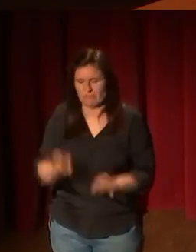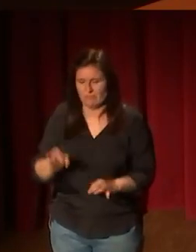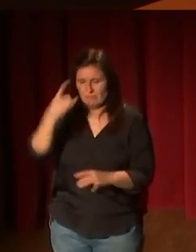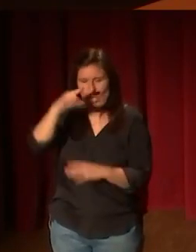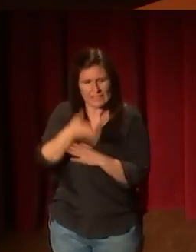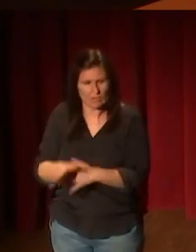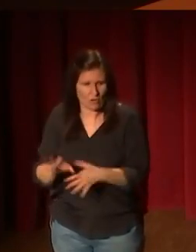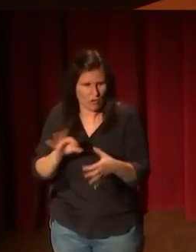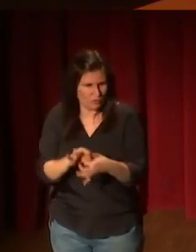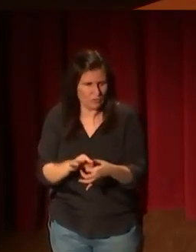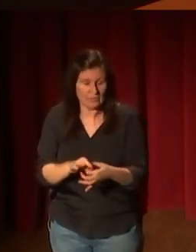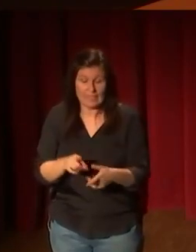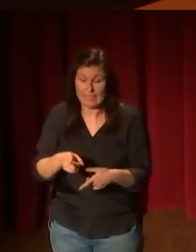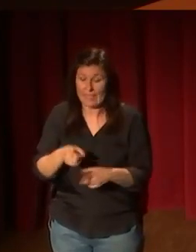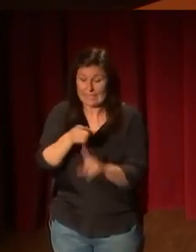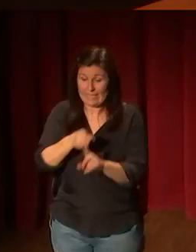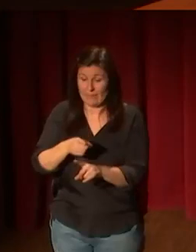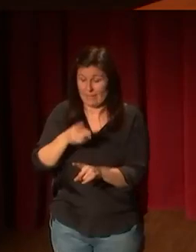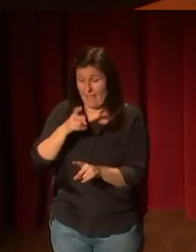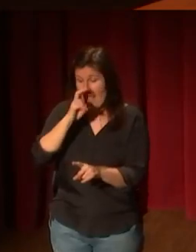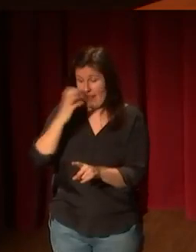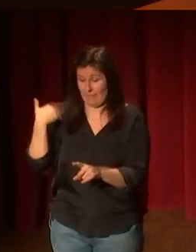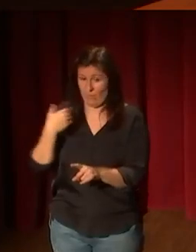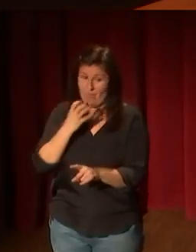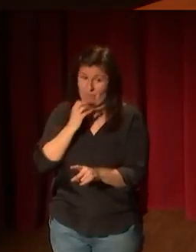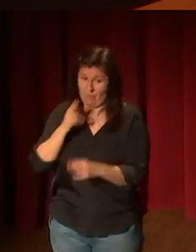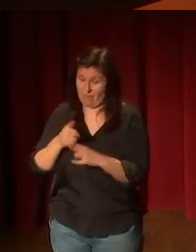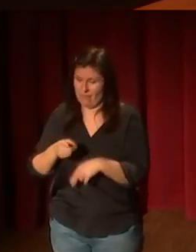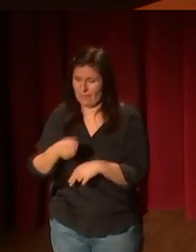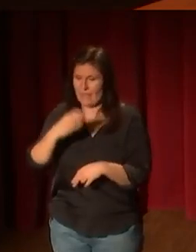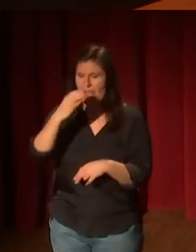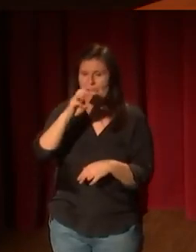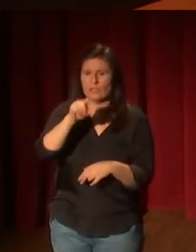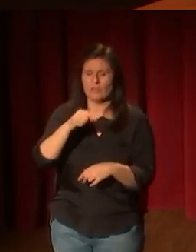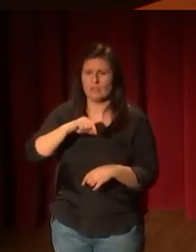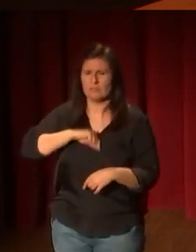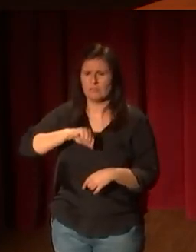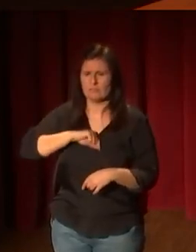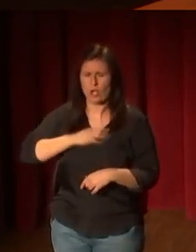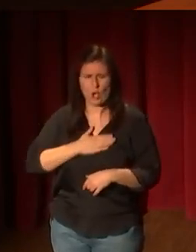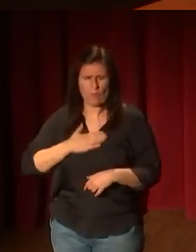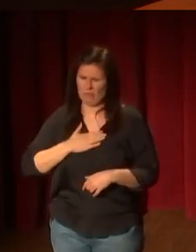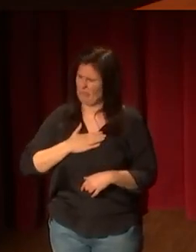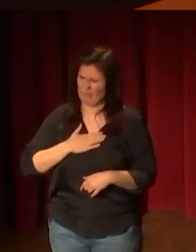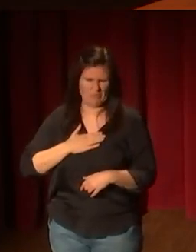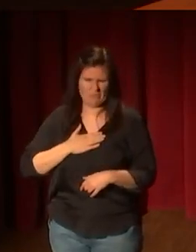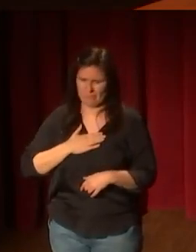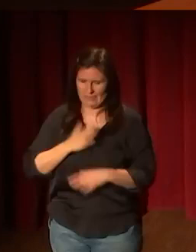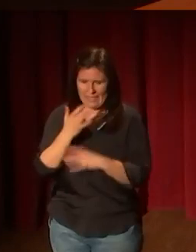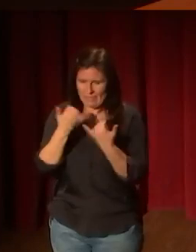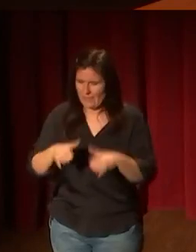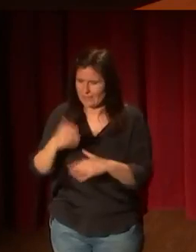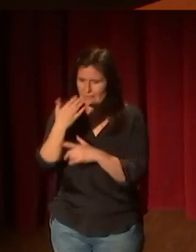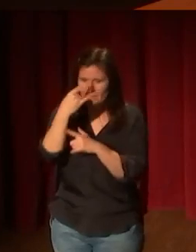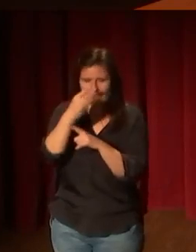referencia a la antigüedad no bastó sin embargo para que carlos tercero no se sintiese cómodo con este tipo de festejos